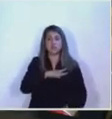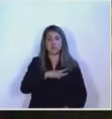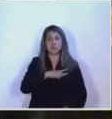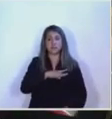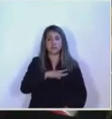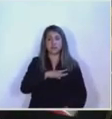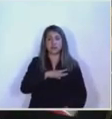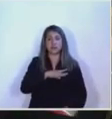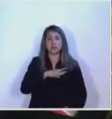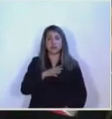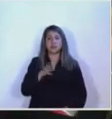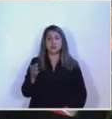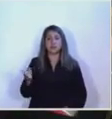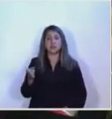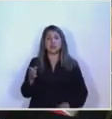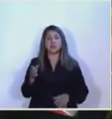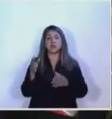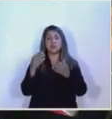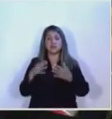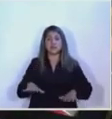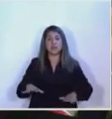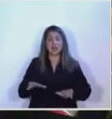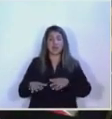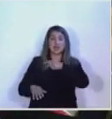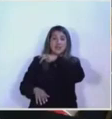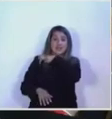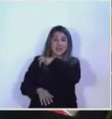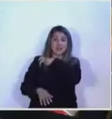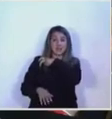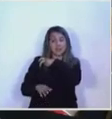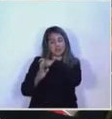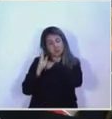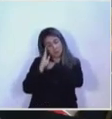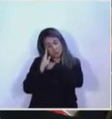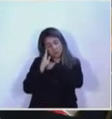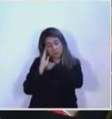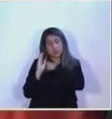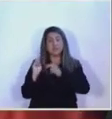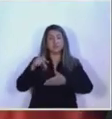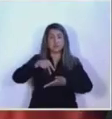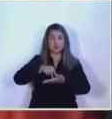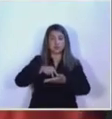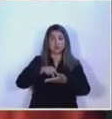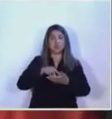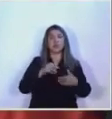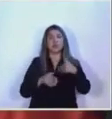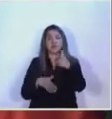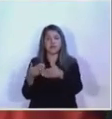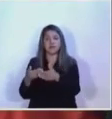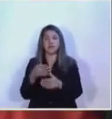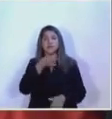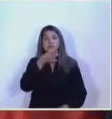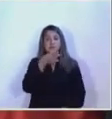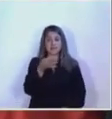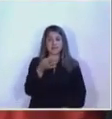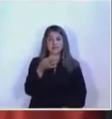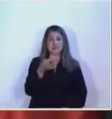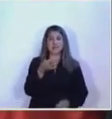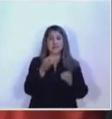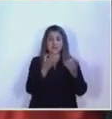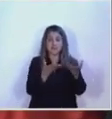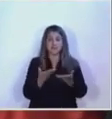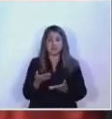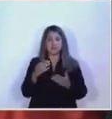de Unamuno en el gigante dormido se pone de pie y avanza. Como nos decían los anfitriones, que